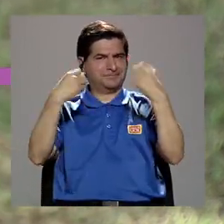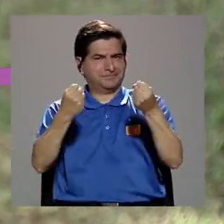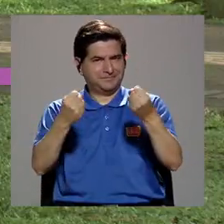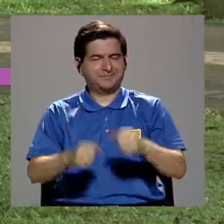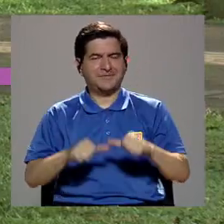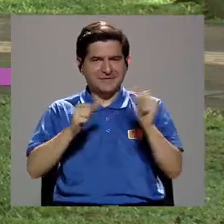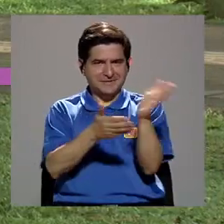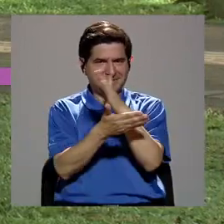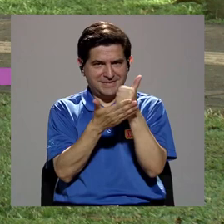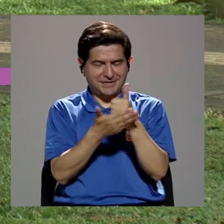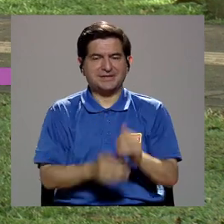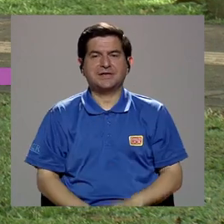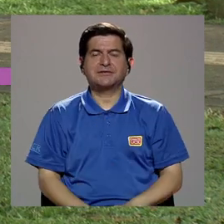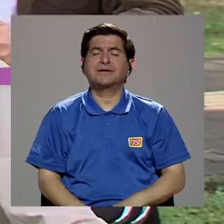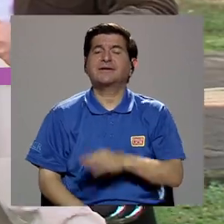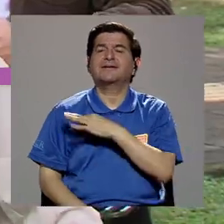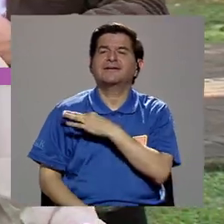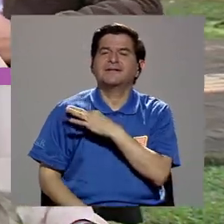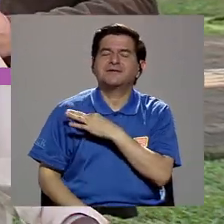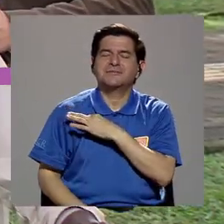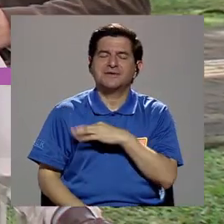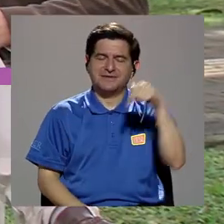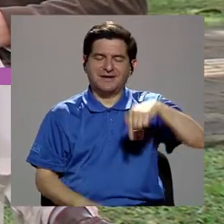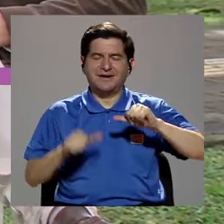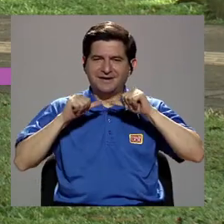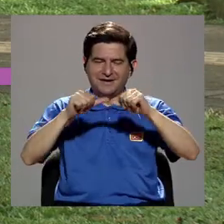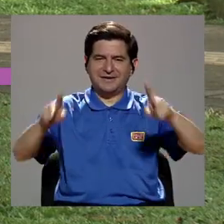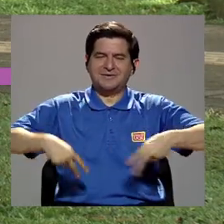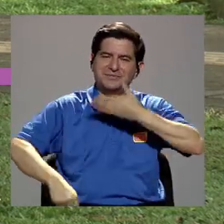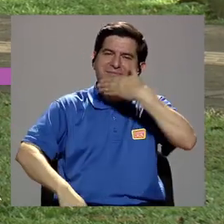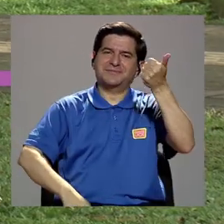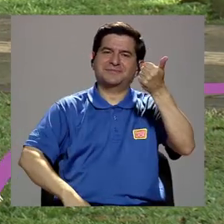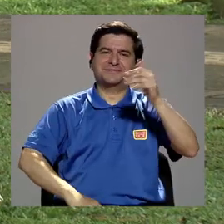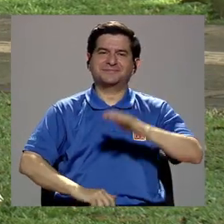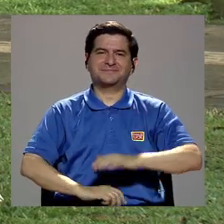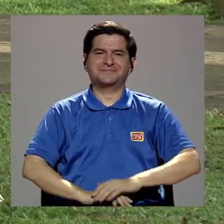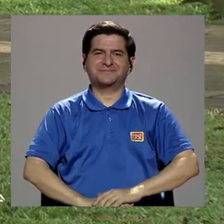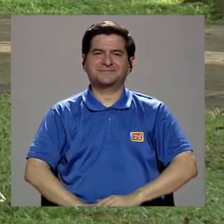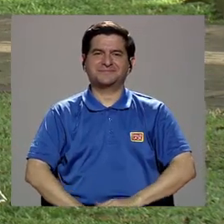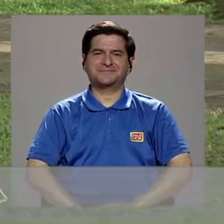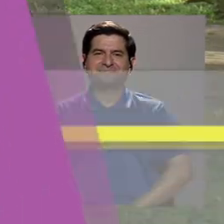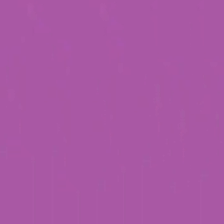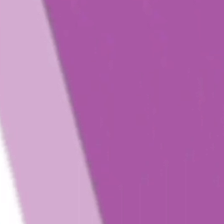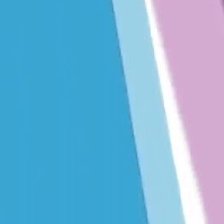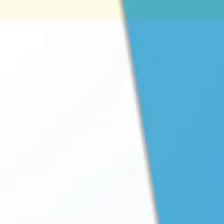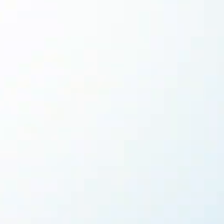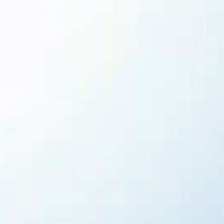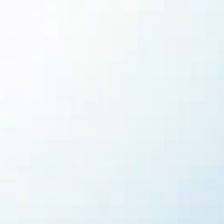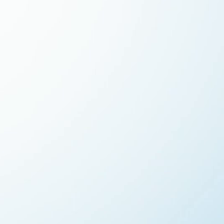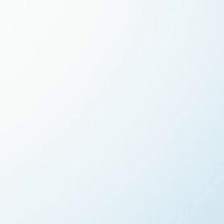nuestra salud. En el siguiente bloque los invitamos a que continúen con más de Vivir Mejor.